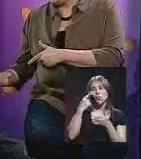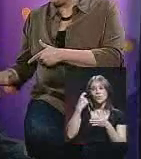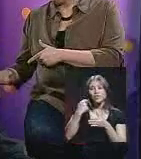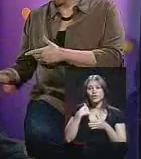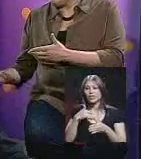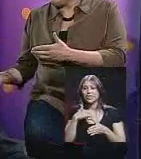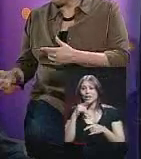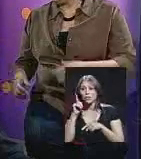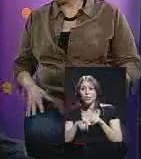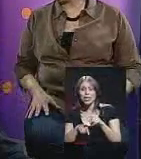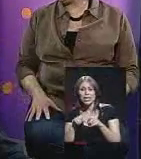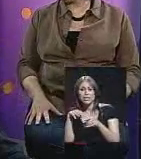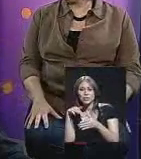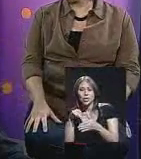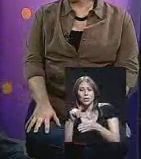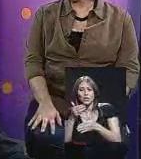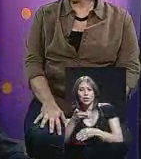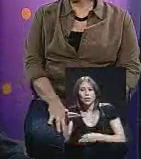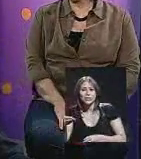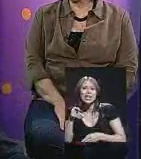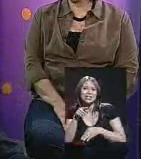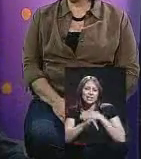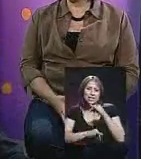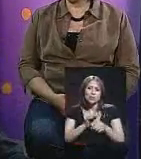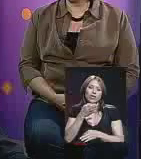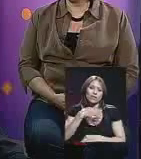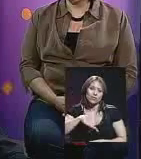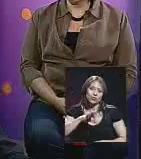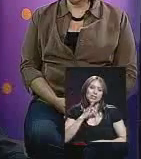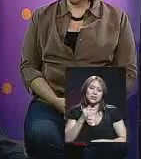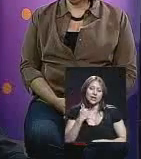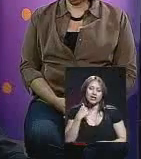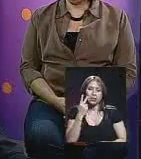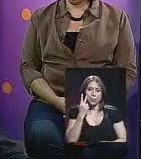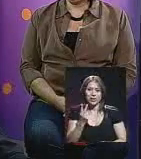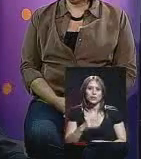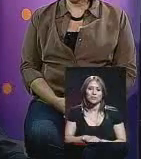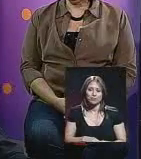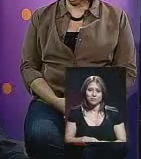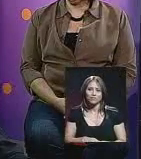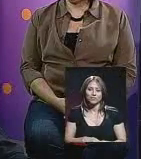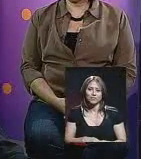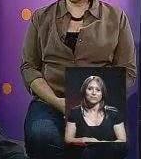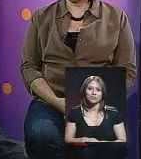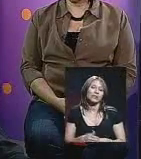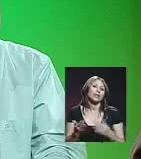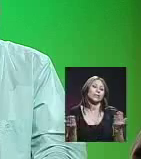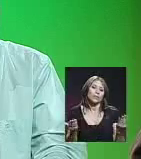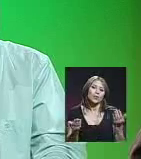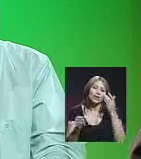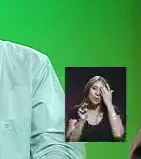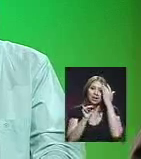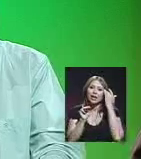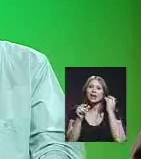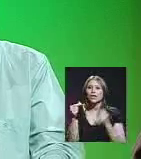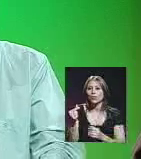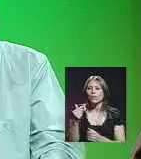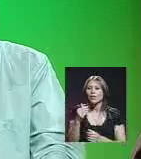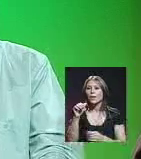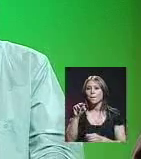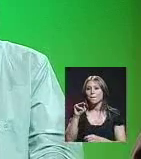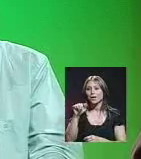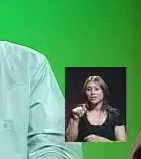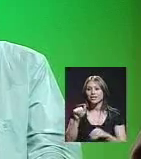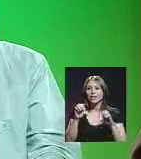que yo quería. Ese tipo de frustración es la que yo encuentro con adultos. Bien, María Elena Gut, máster en Educación Especial, gracias por